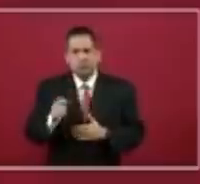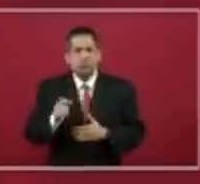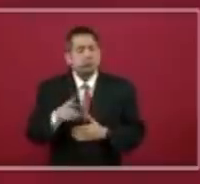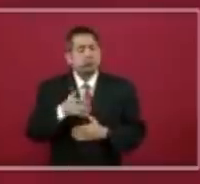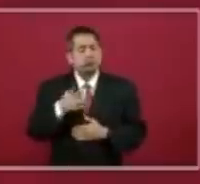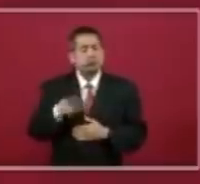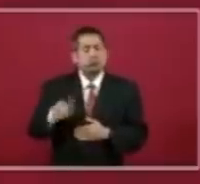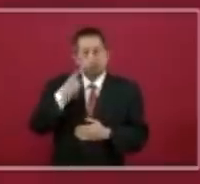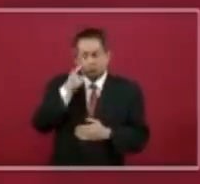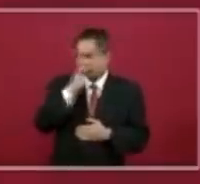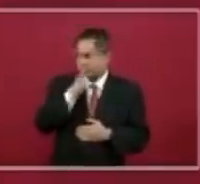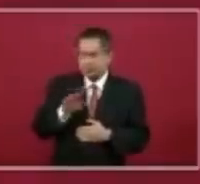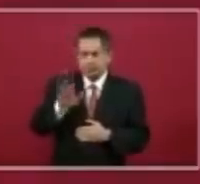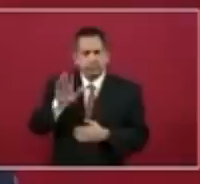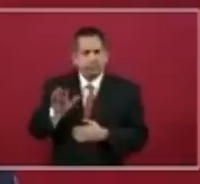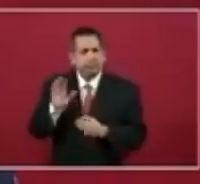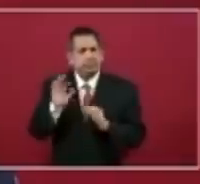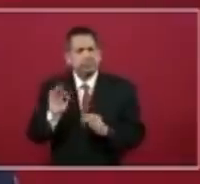pareció